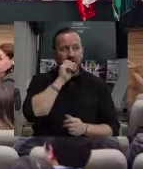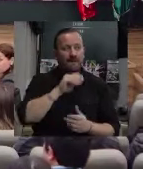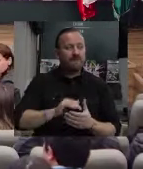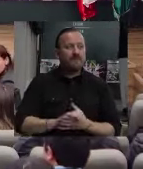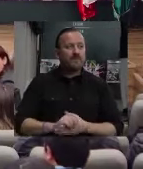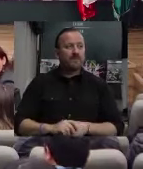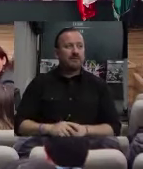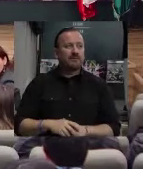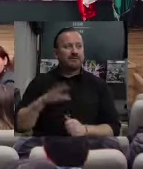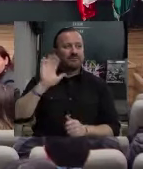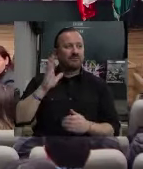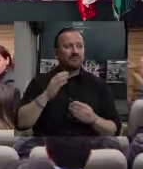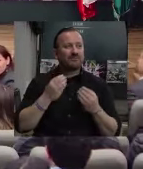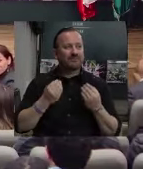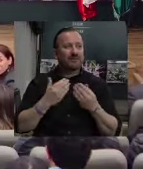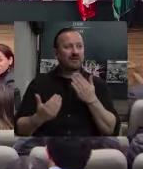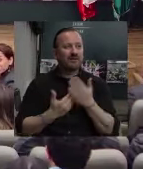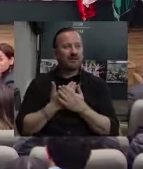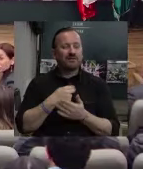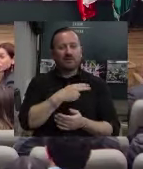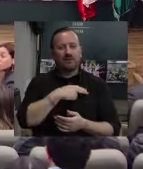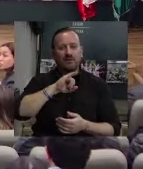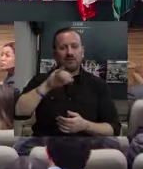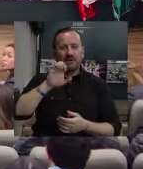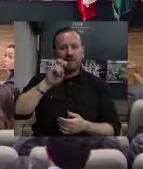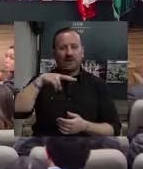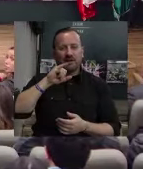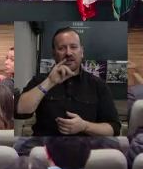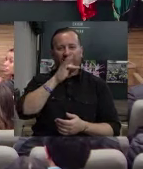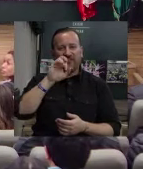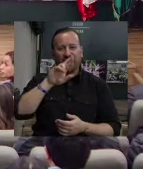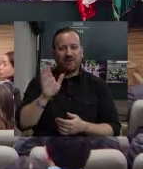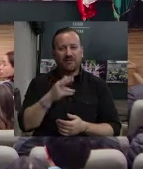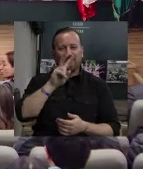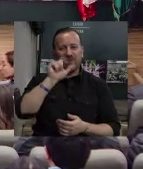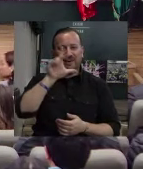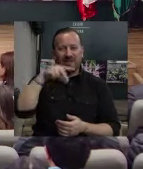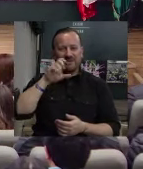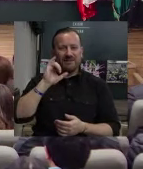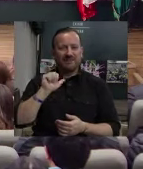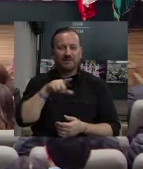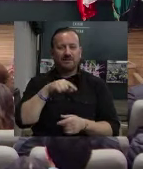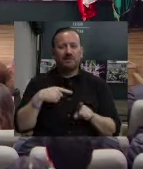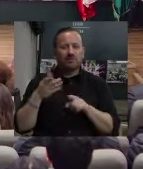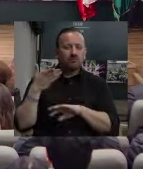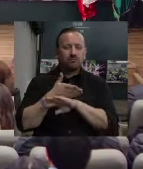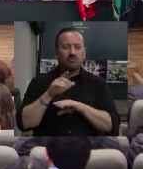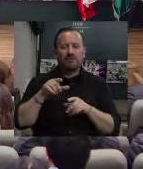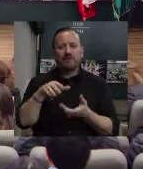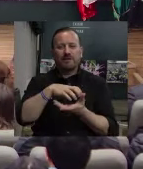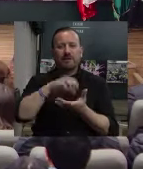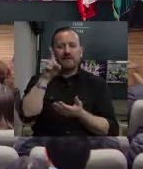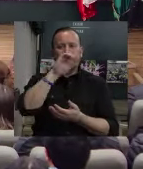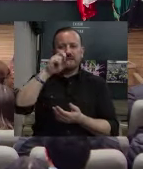ahy Hola Muy buenos días mi nombre es Jennifer Valencia hoy estoy en calidad de funcionaria del servicio de capacitación y empleo sense